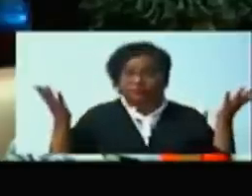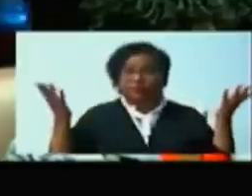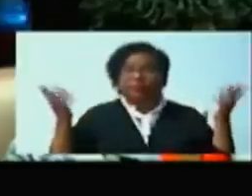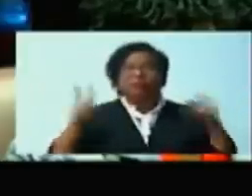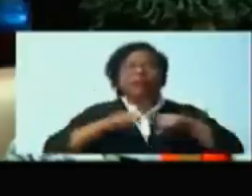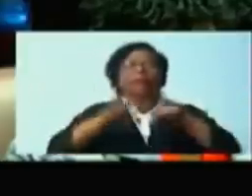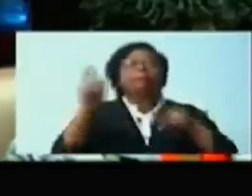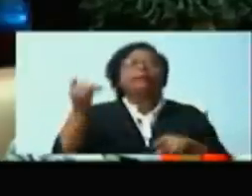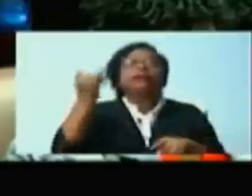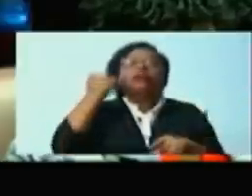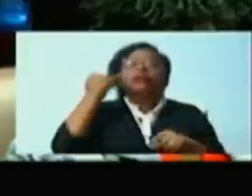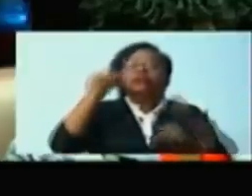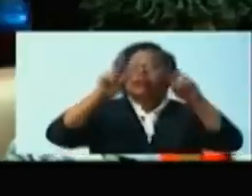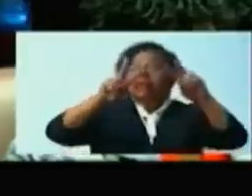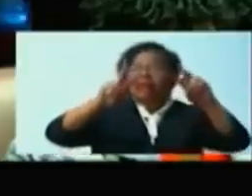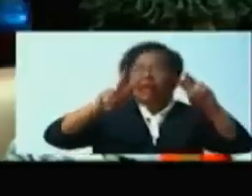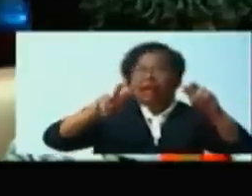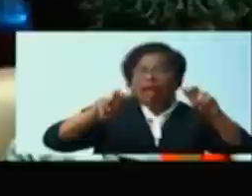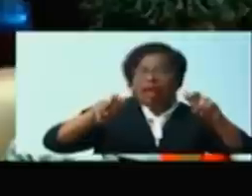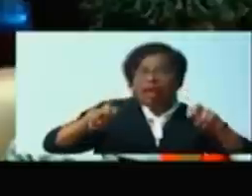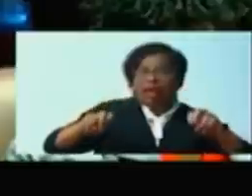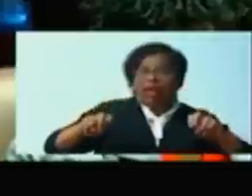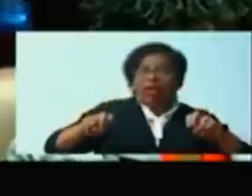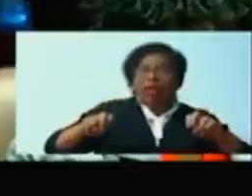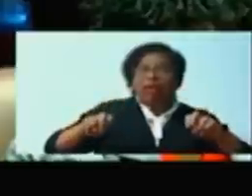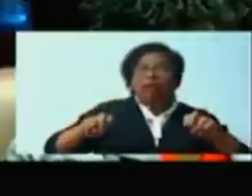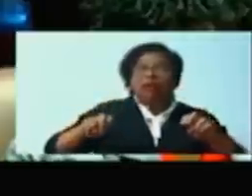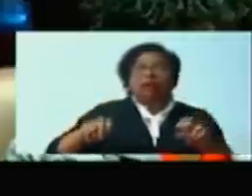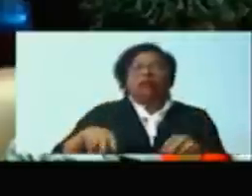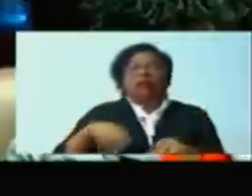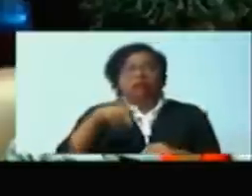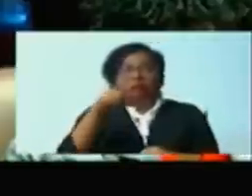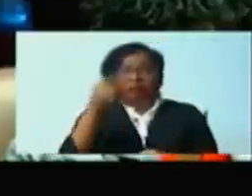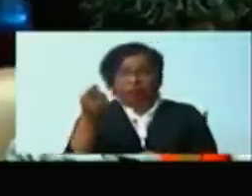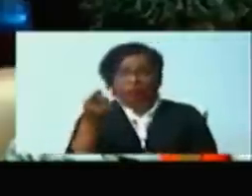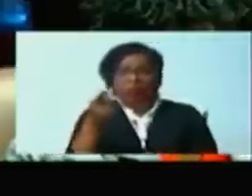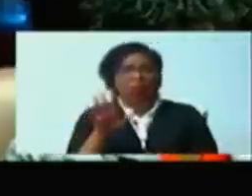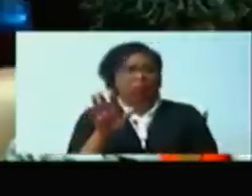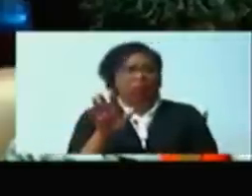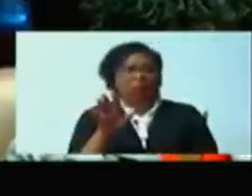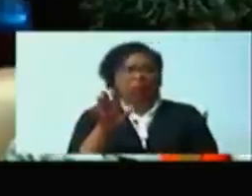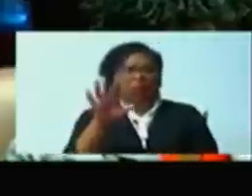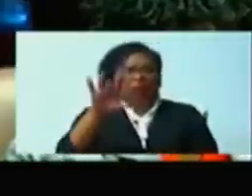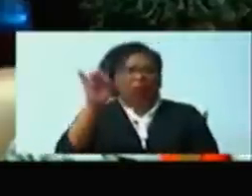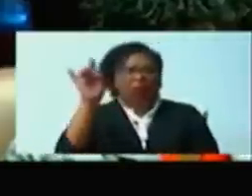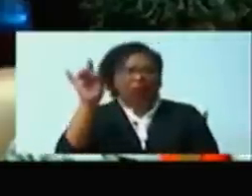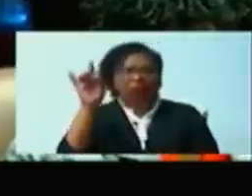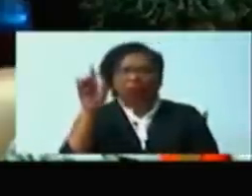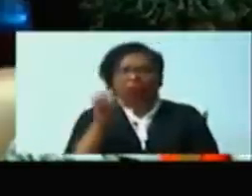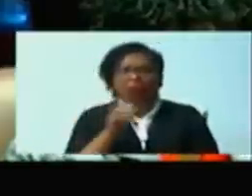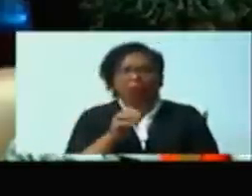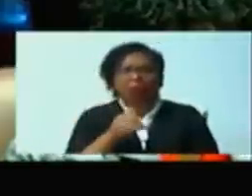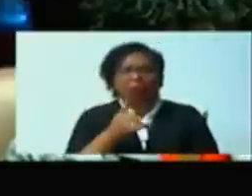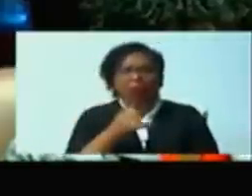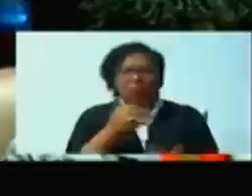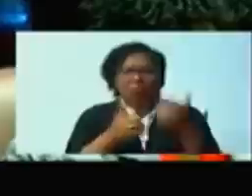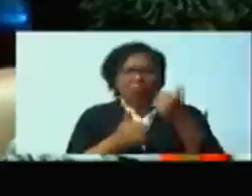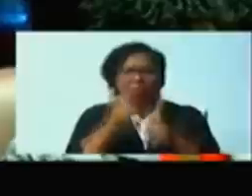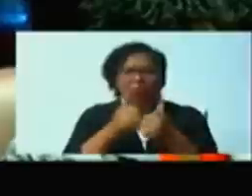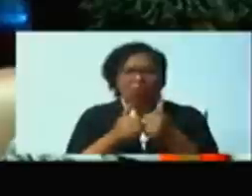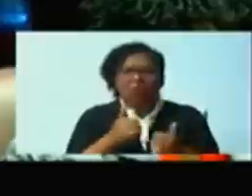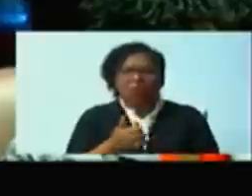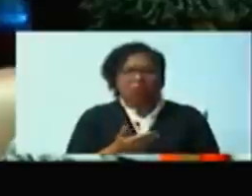que no que hay un mal funcionamiento pero que eso se puede dirimir y que no se llegó a incurrir en falta grave o simplemente